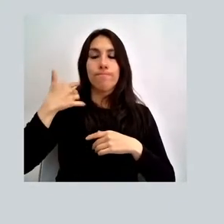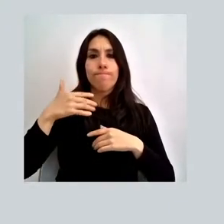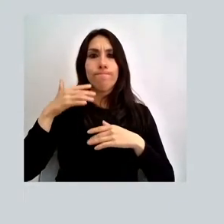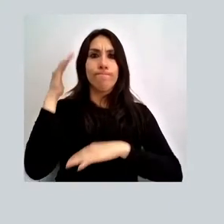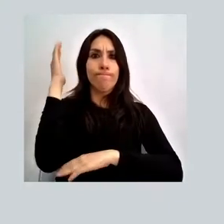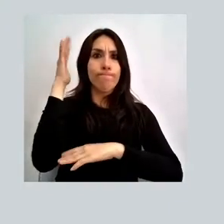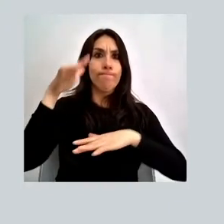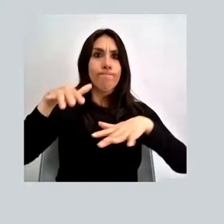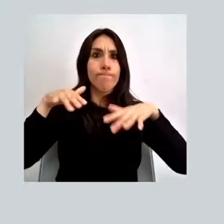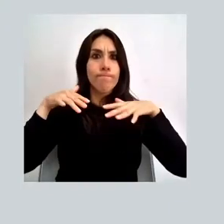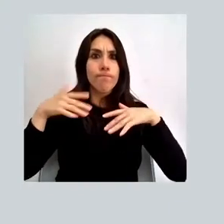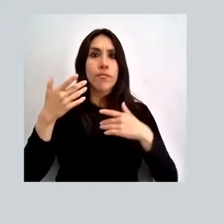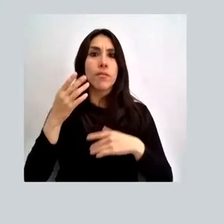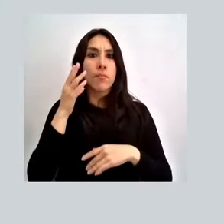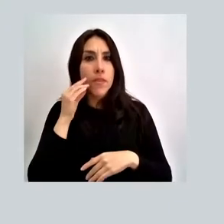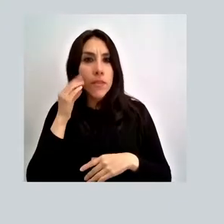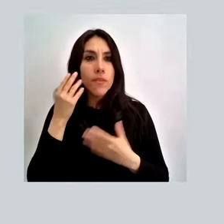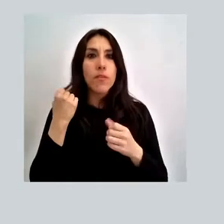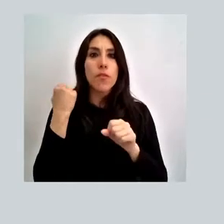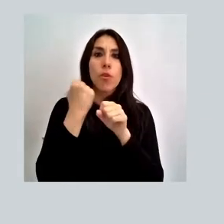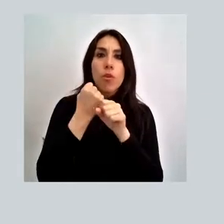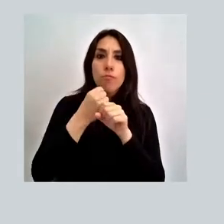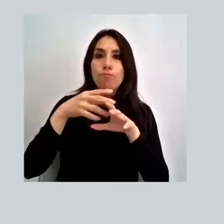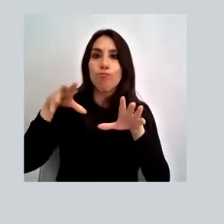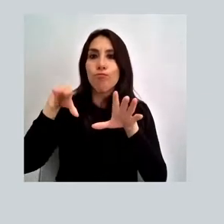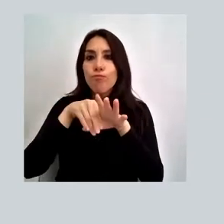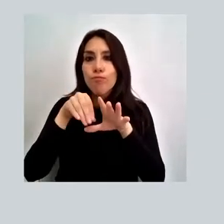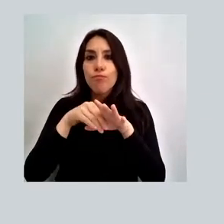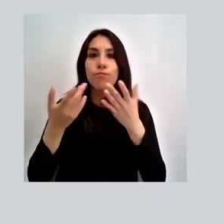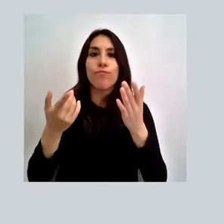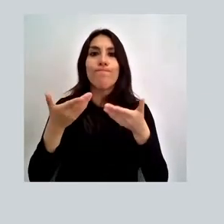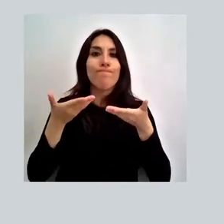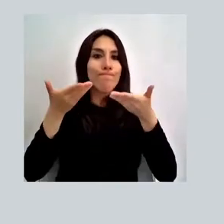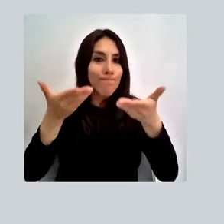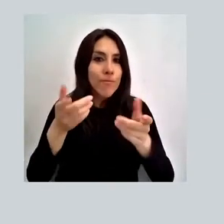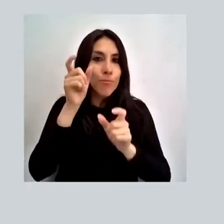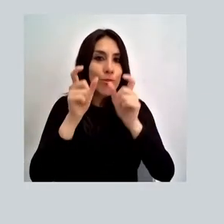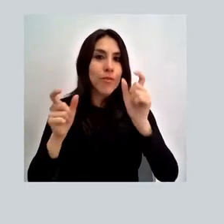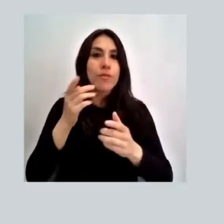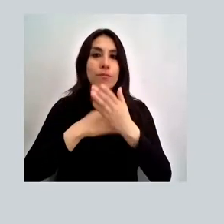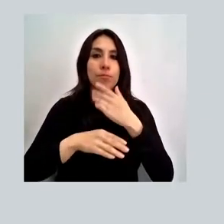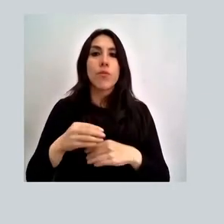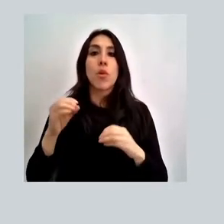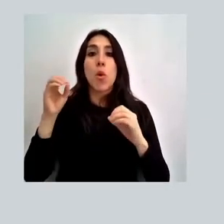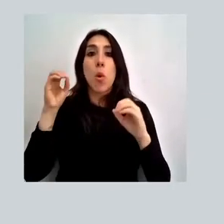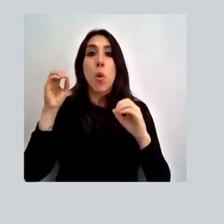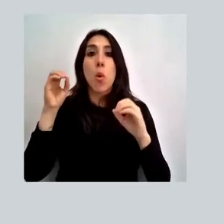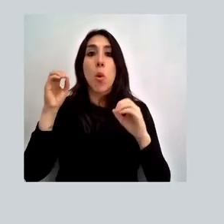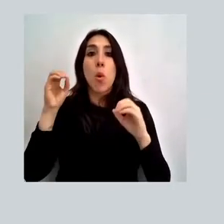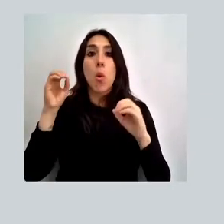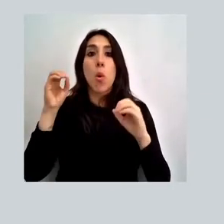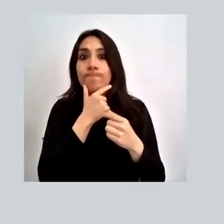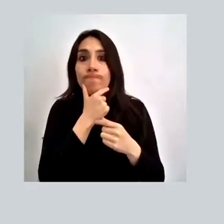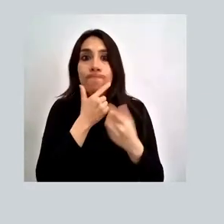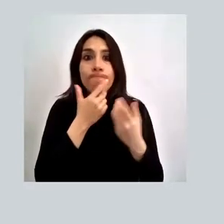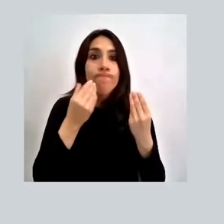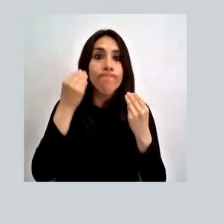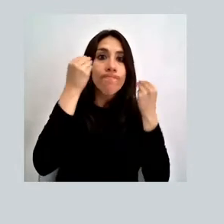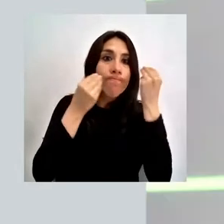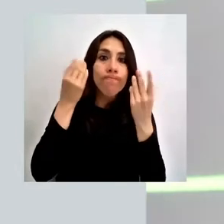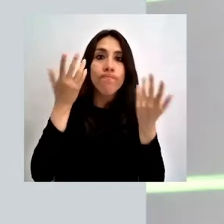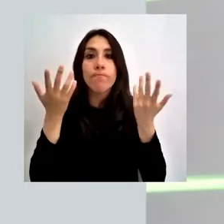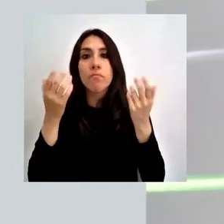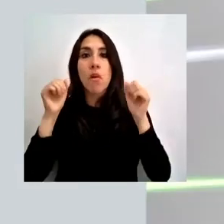personas con discapacidad sin duda alguna todas estas actividades permitirán cumplir el objetivo principal de sidor